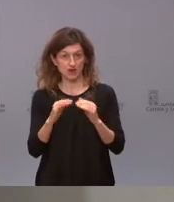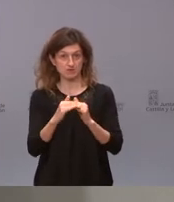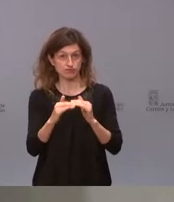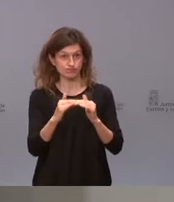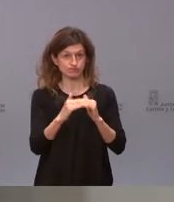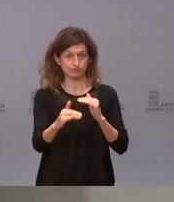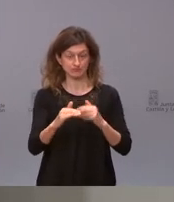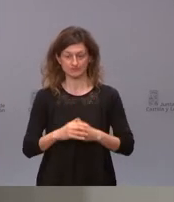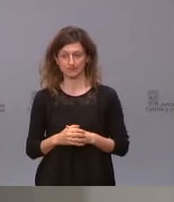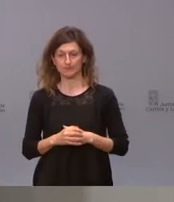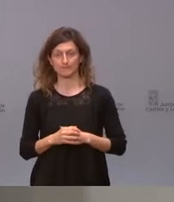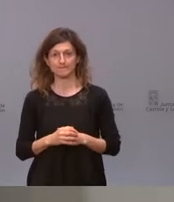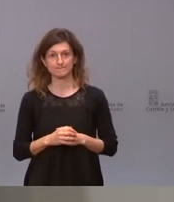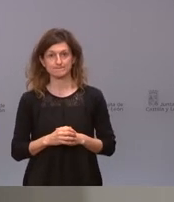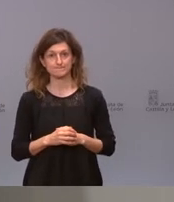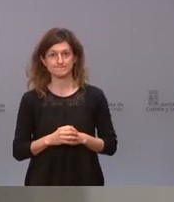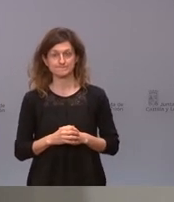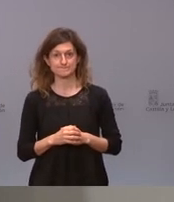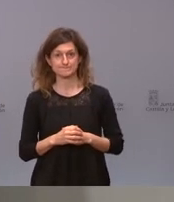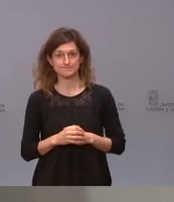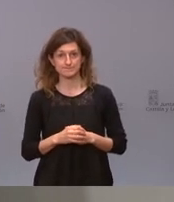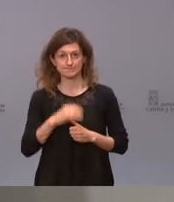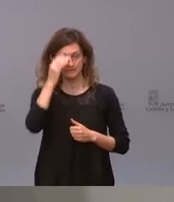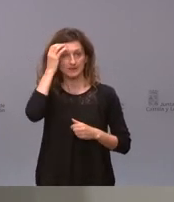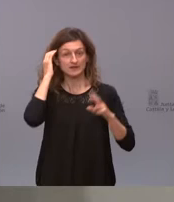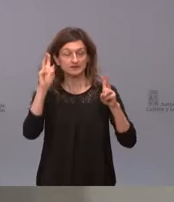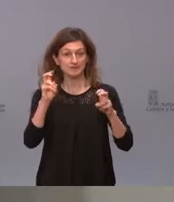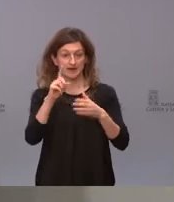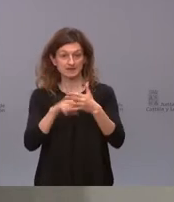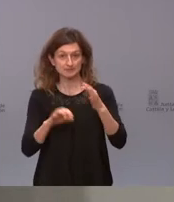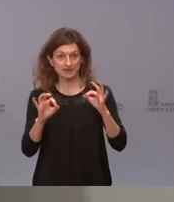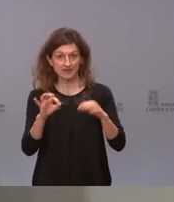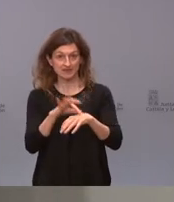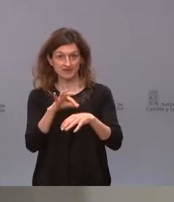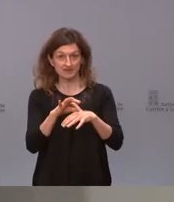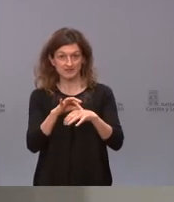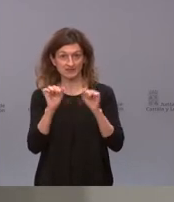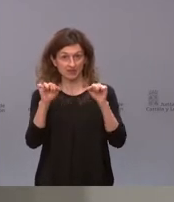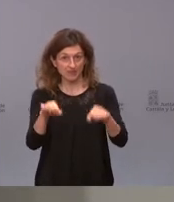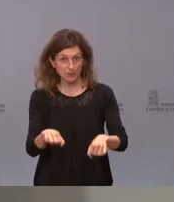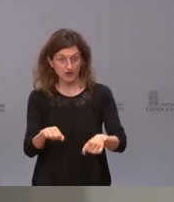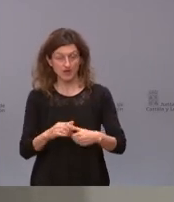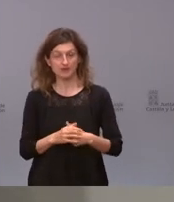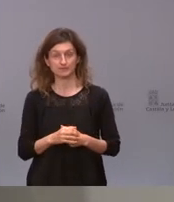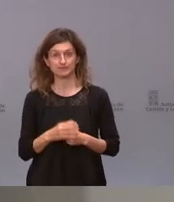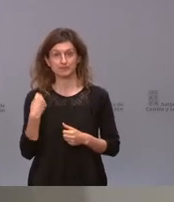esa situación la demora de las especialidades me preguntaba también